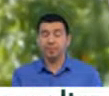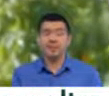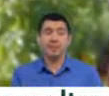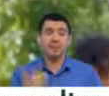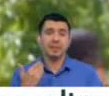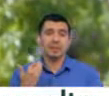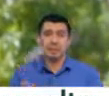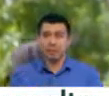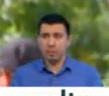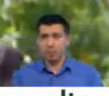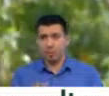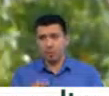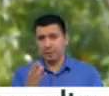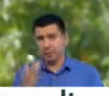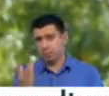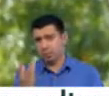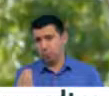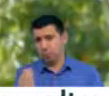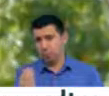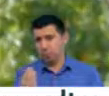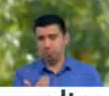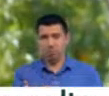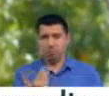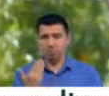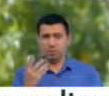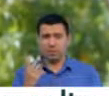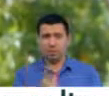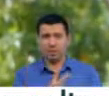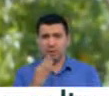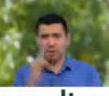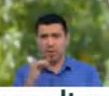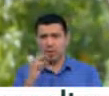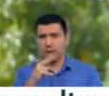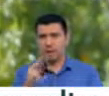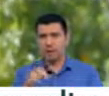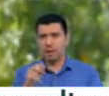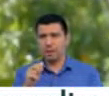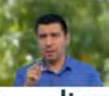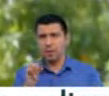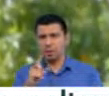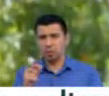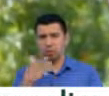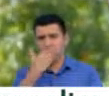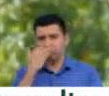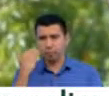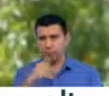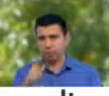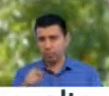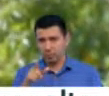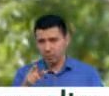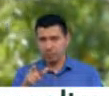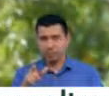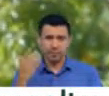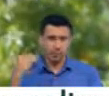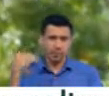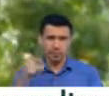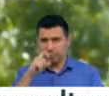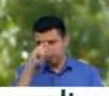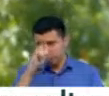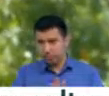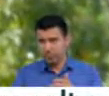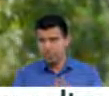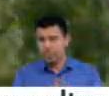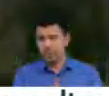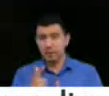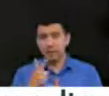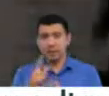Bueno, de los tiznados creo que sí también fue, ya mejor dicho, fue una parte de esas también, ya mejor dicho, una venganza entre como